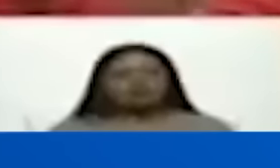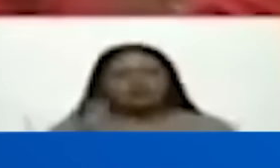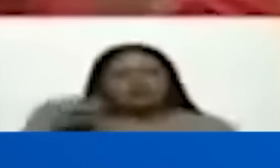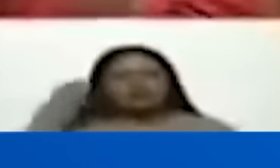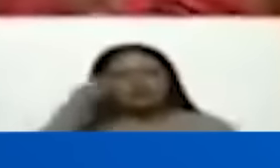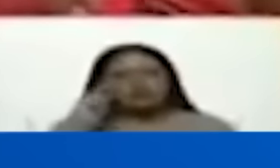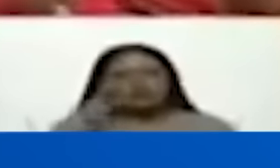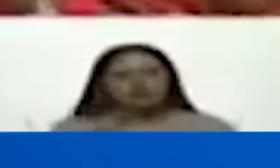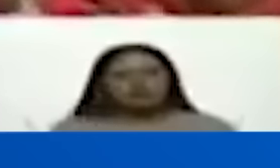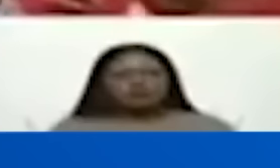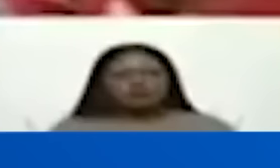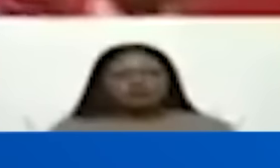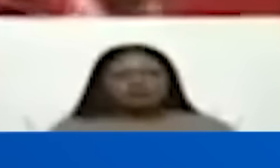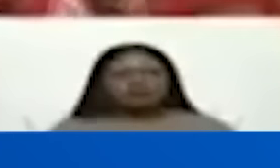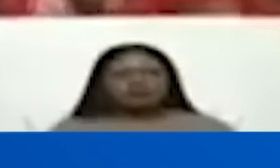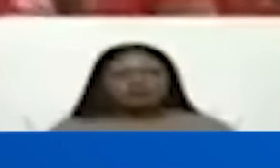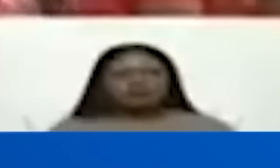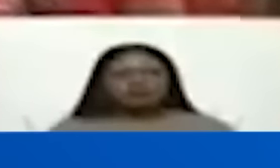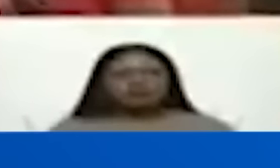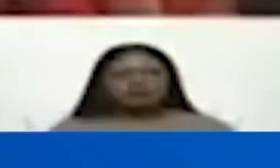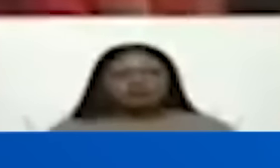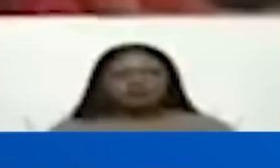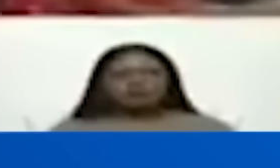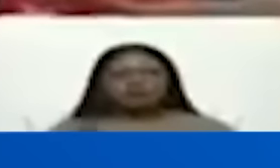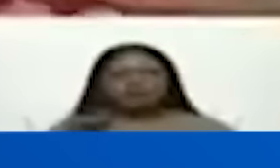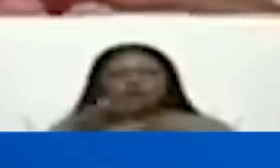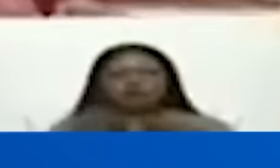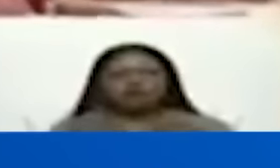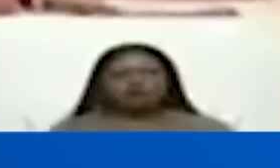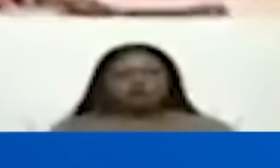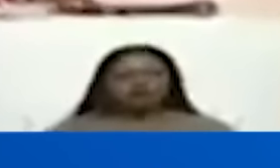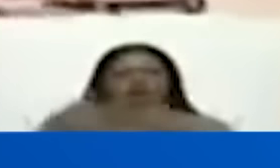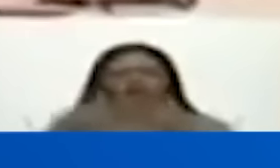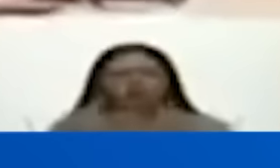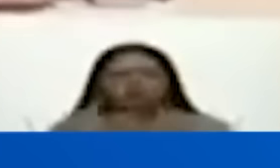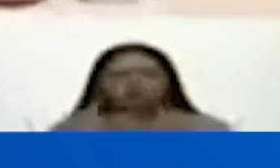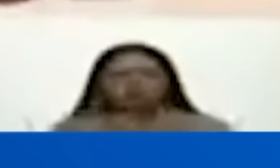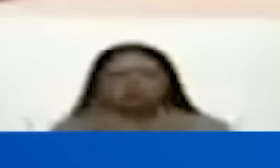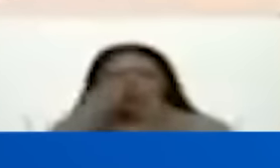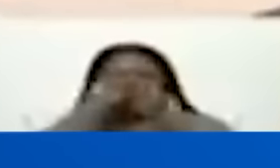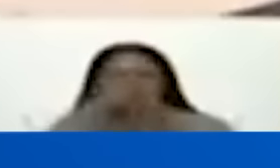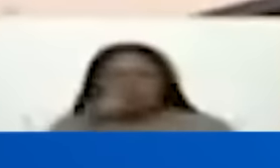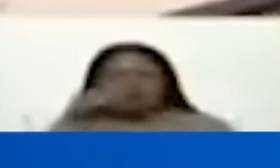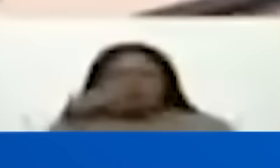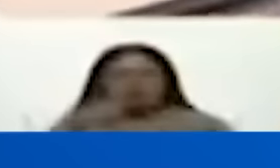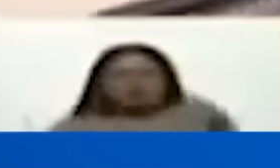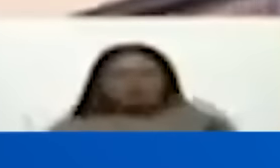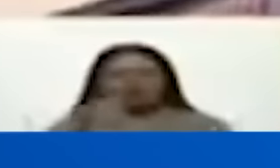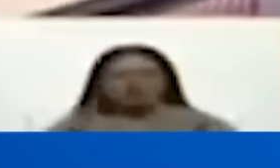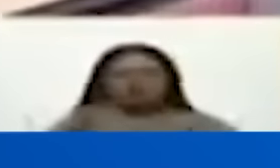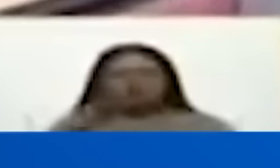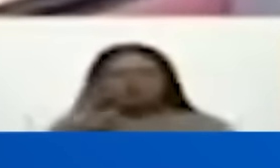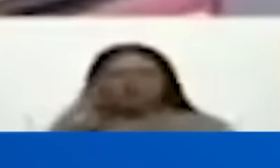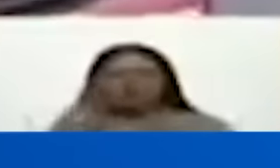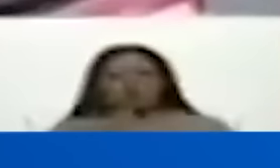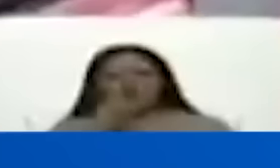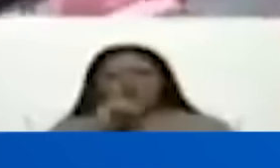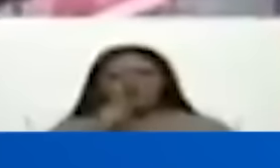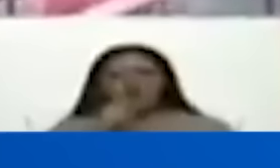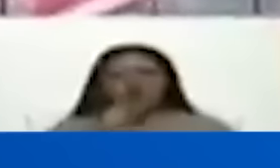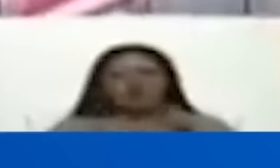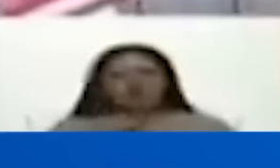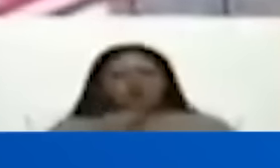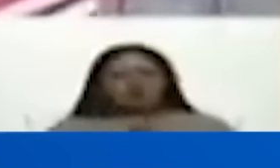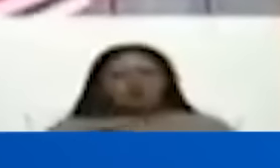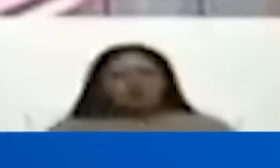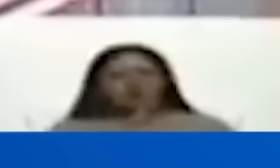vimos. Y saldrá el gobierno de los Estados Unidos. No reconozco esas elecciones porque no son creíbles, no las hicimos